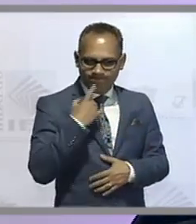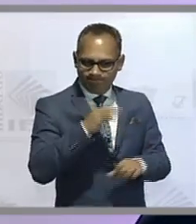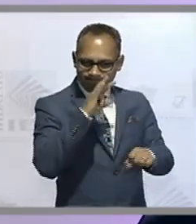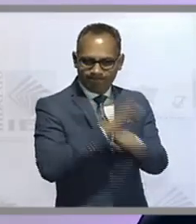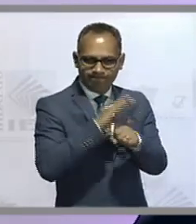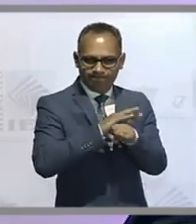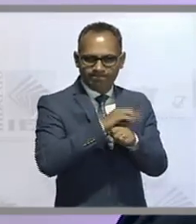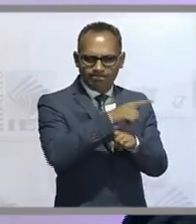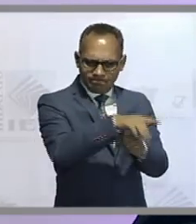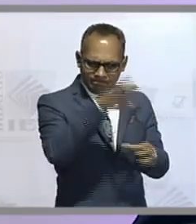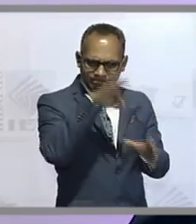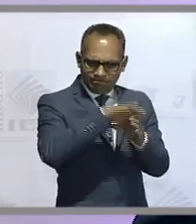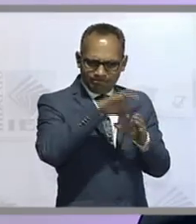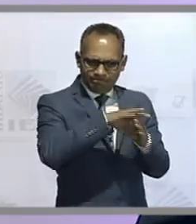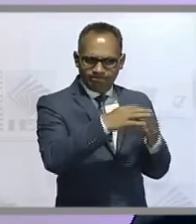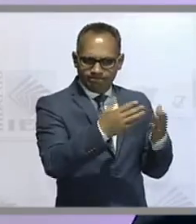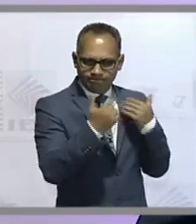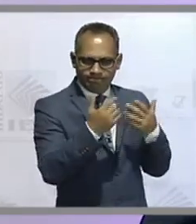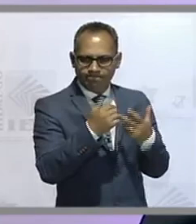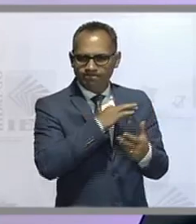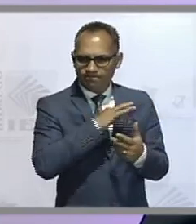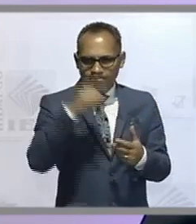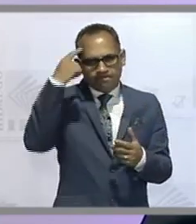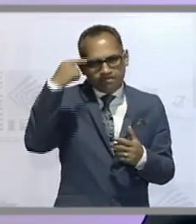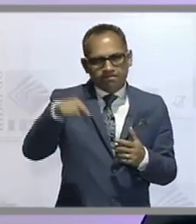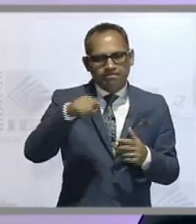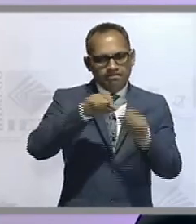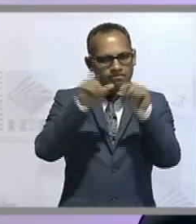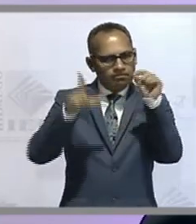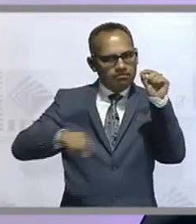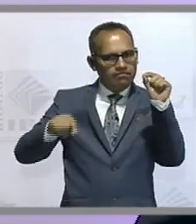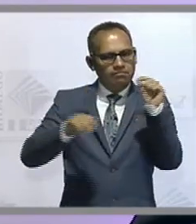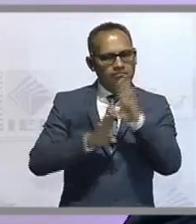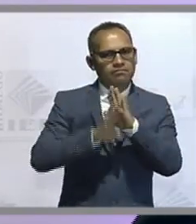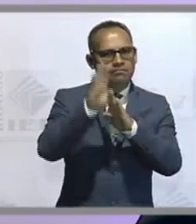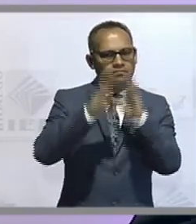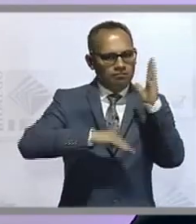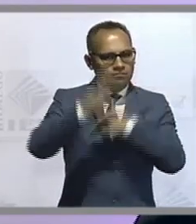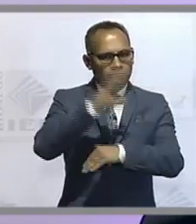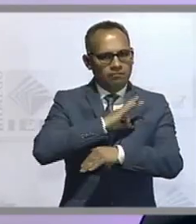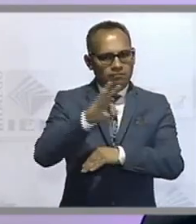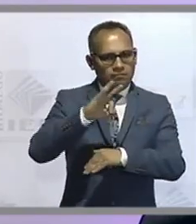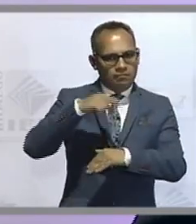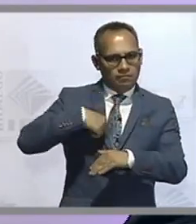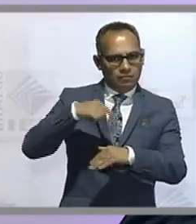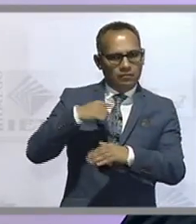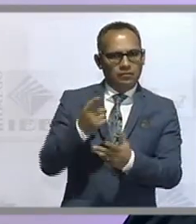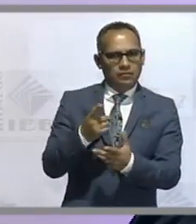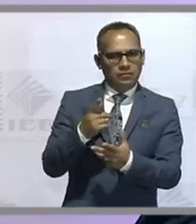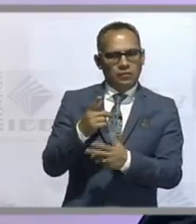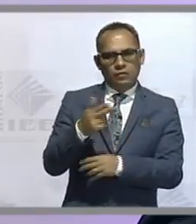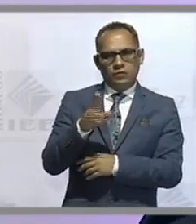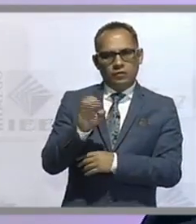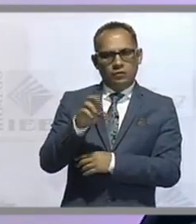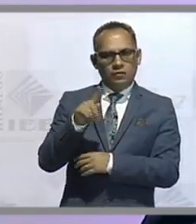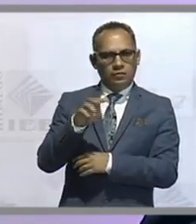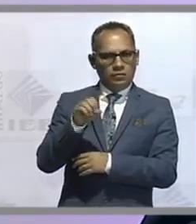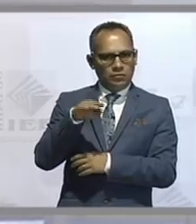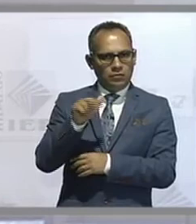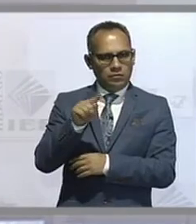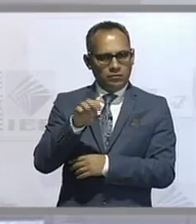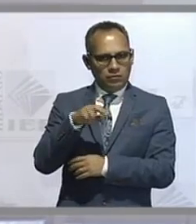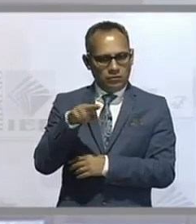de confianza para sacar adelante a nuestro país por eso beto martínez quiero